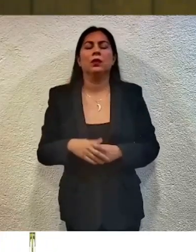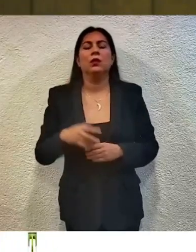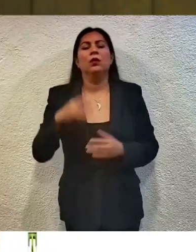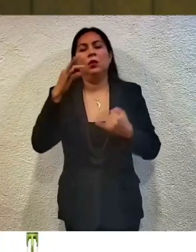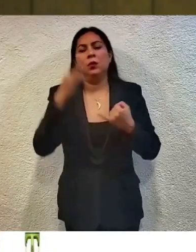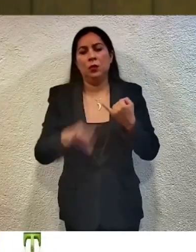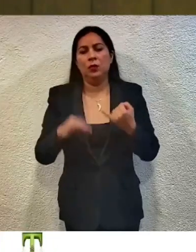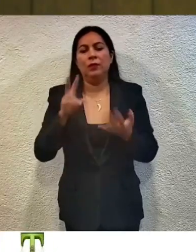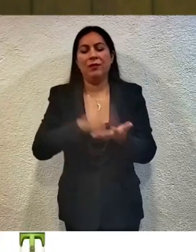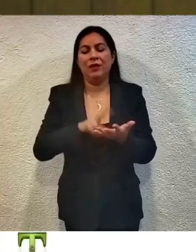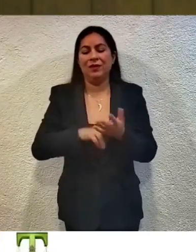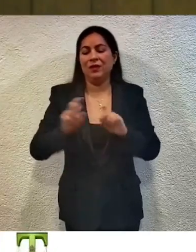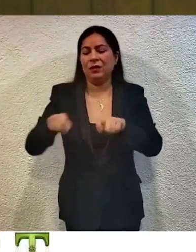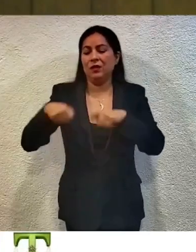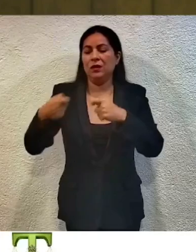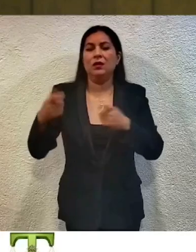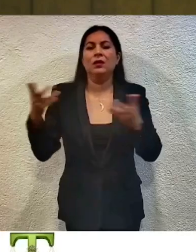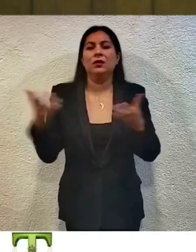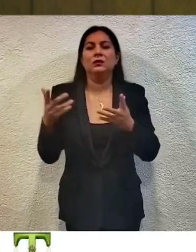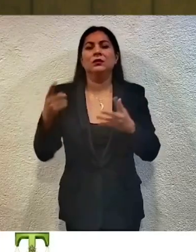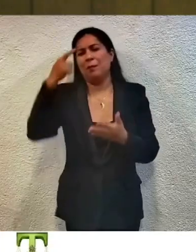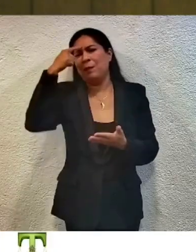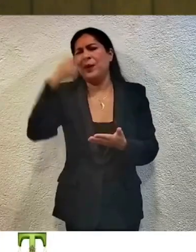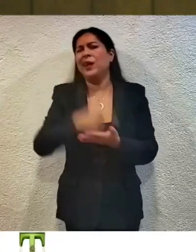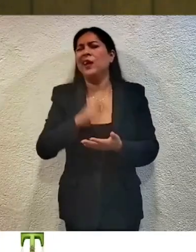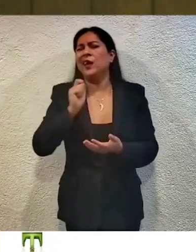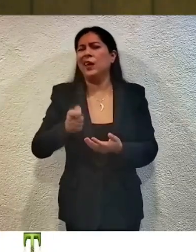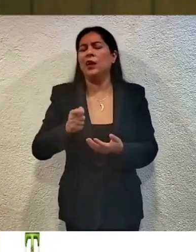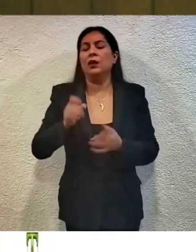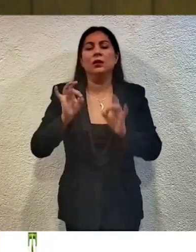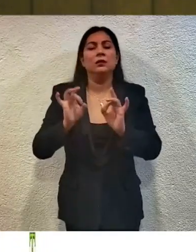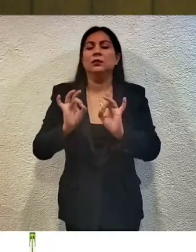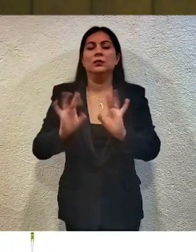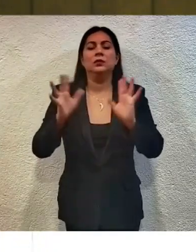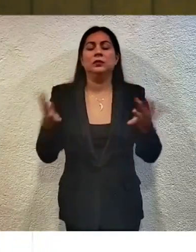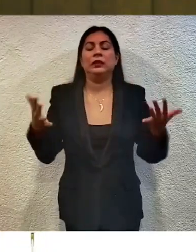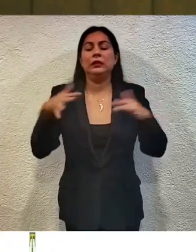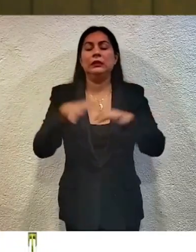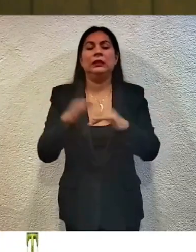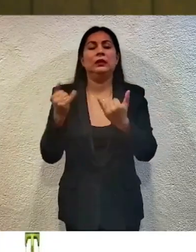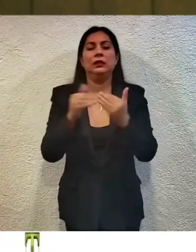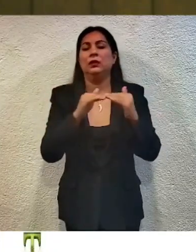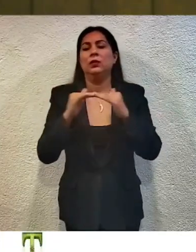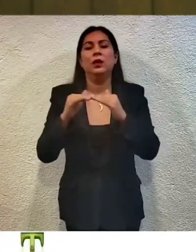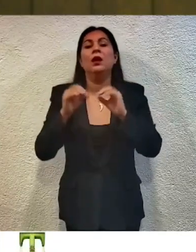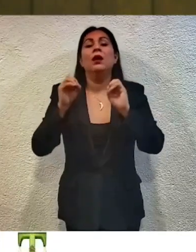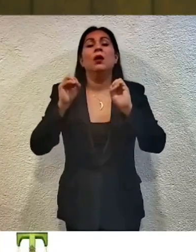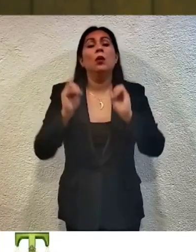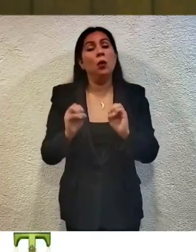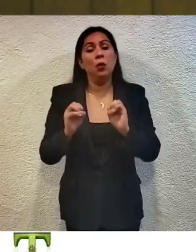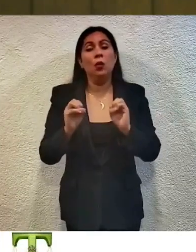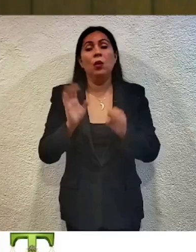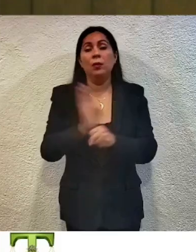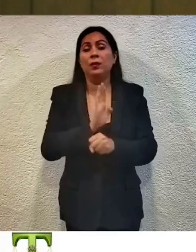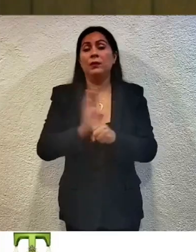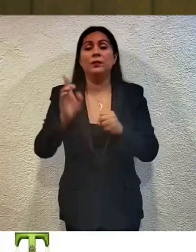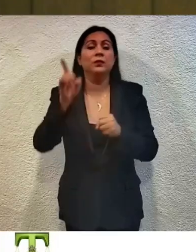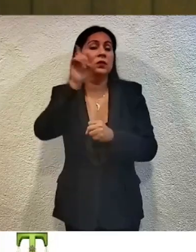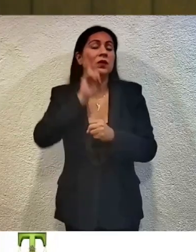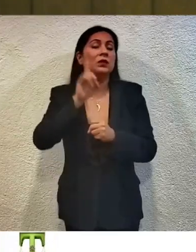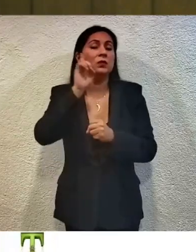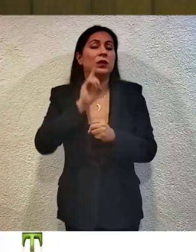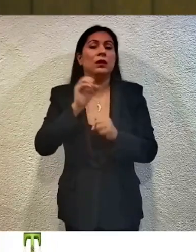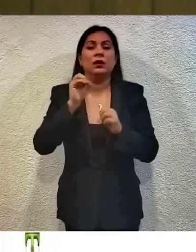deberá verificar la asignación realizada para que, en su caso, se integre paritariamente o a favor del género